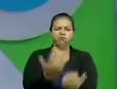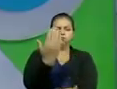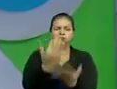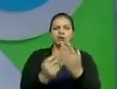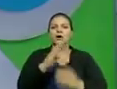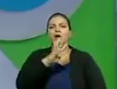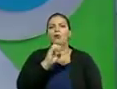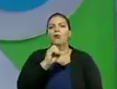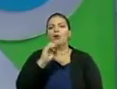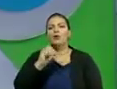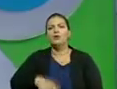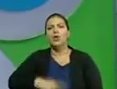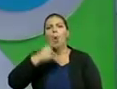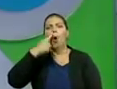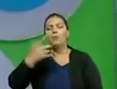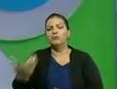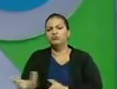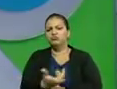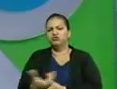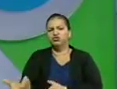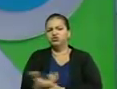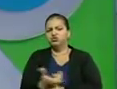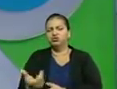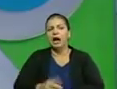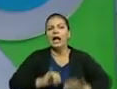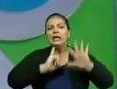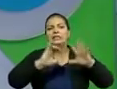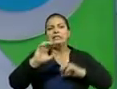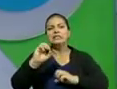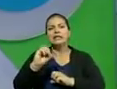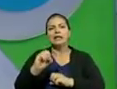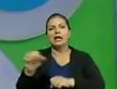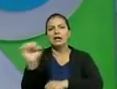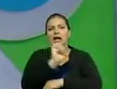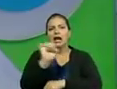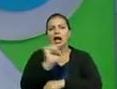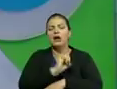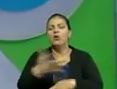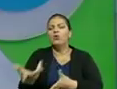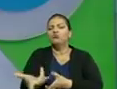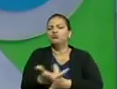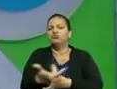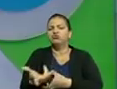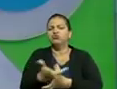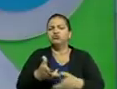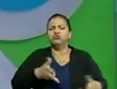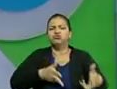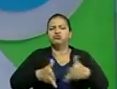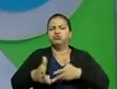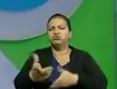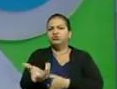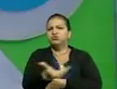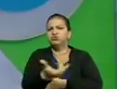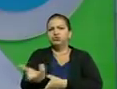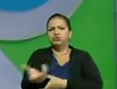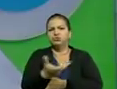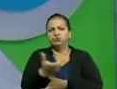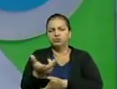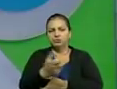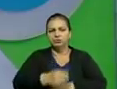y 60 carros motobombas acudieron a la emergencia que alarmó a vecinos, transeúntes y conductores. Jorge Escobar nos